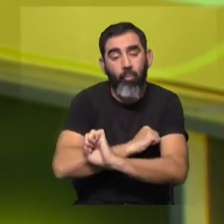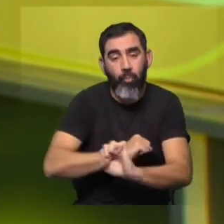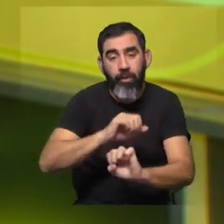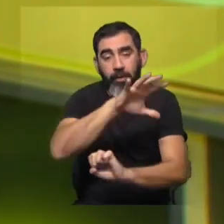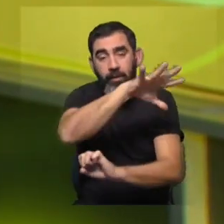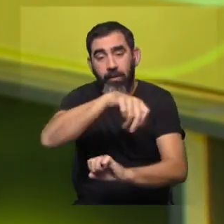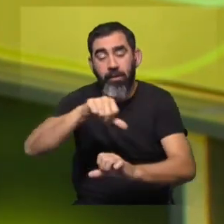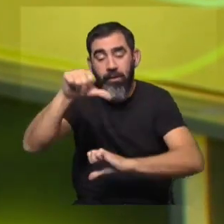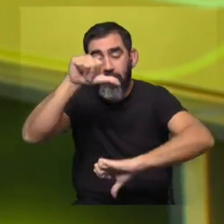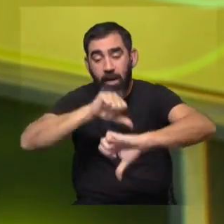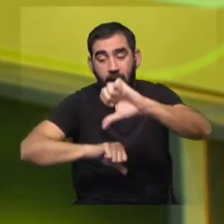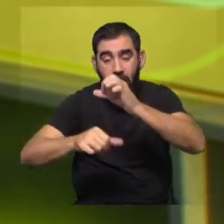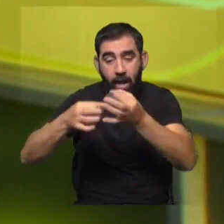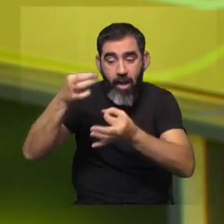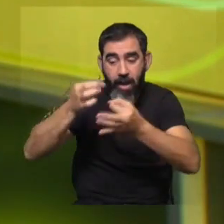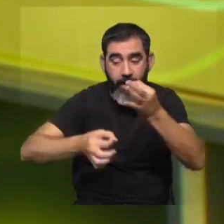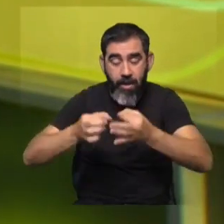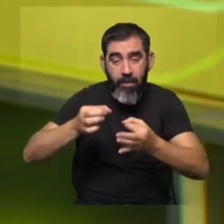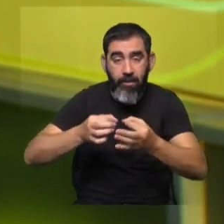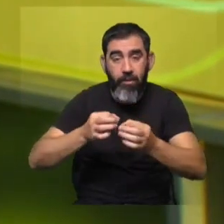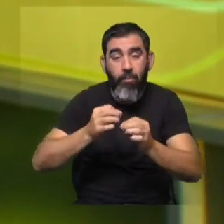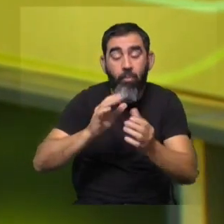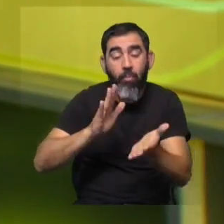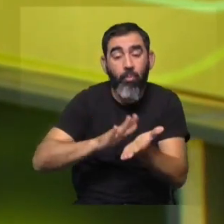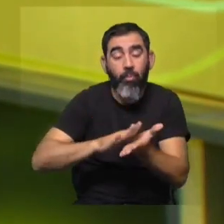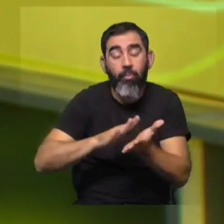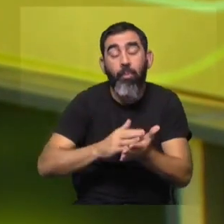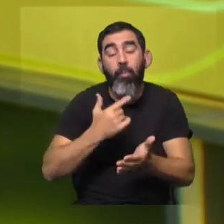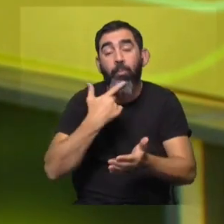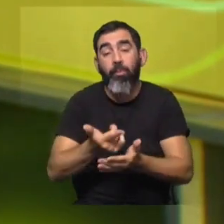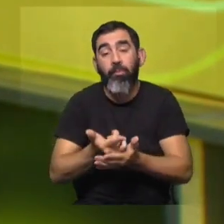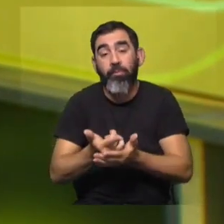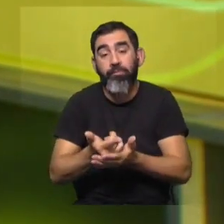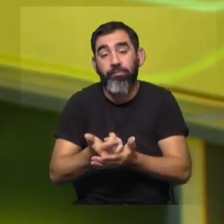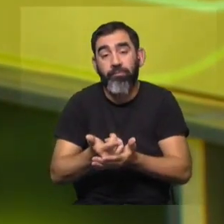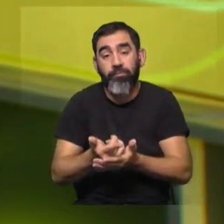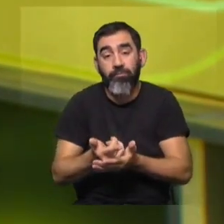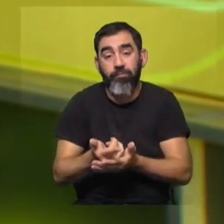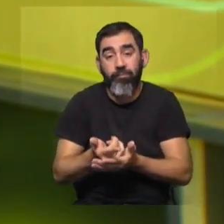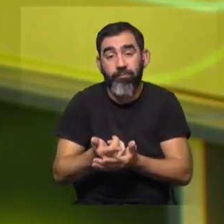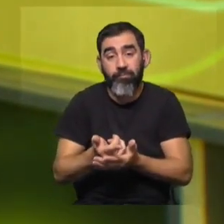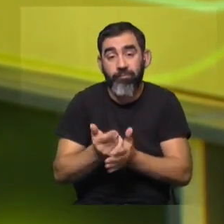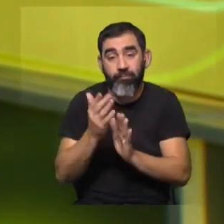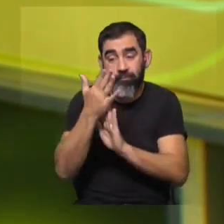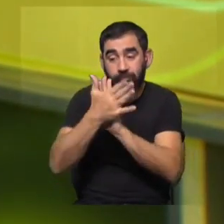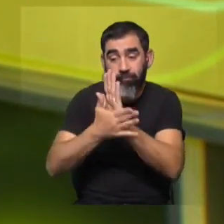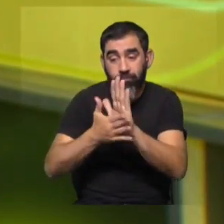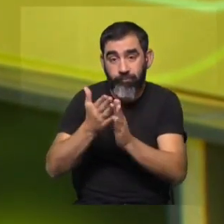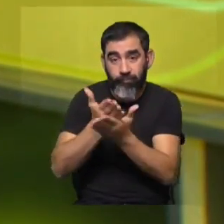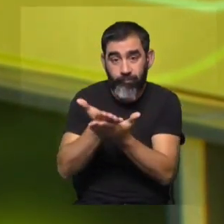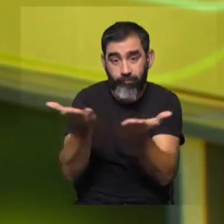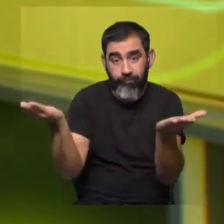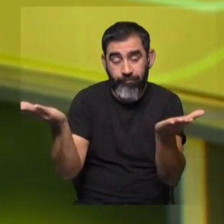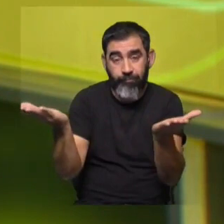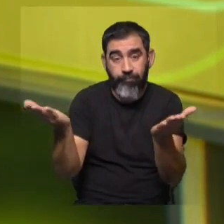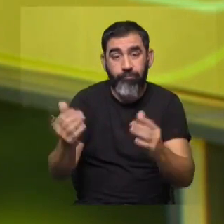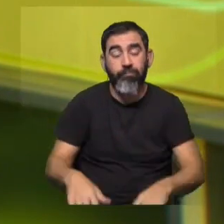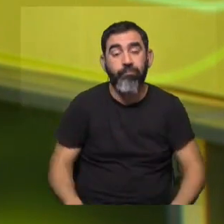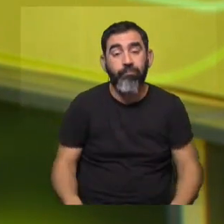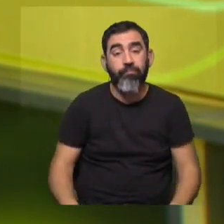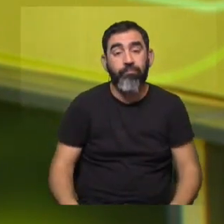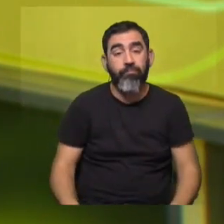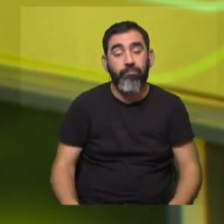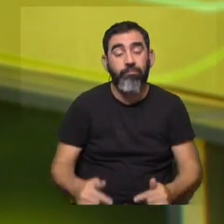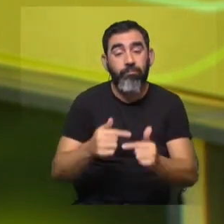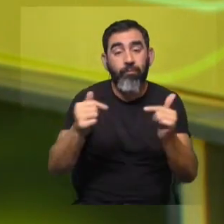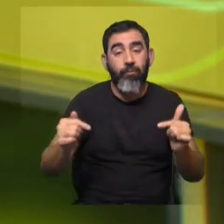al laboratorio y así se pudo comprobar, por ejemplo, algo que vemos en este mapa que tenemos a continuación, que pasan cosas que